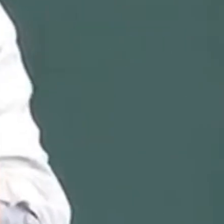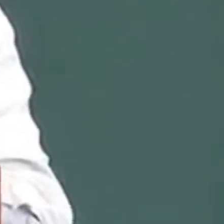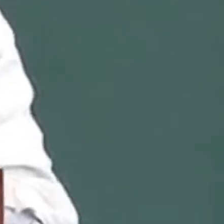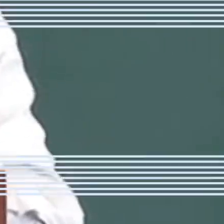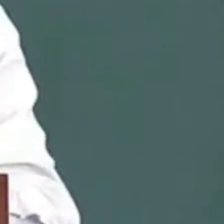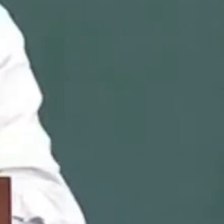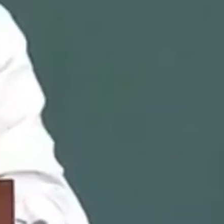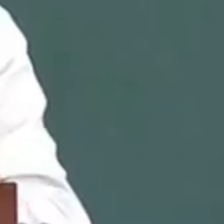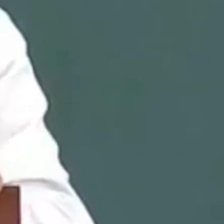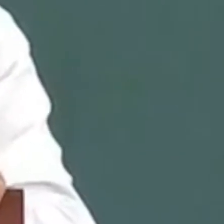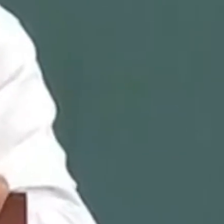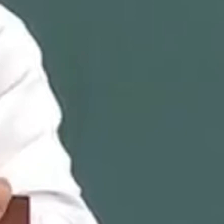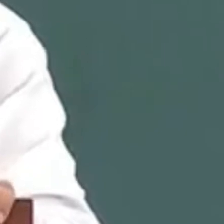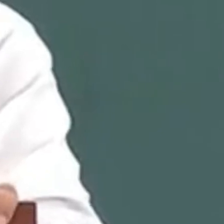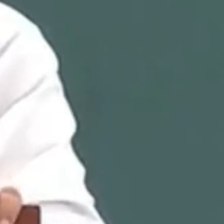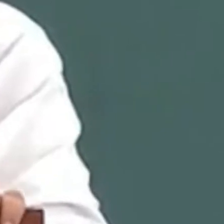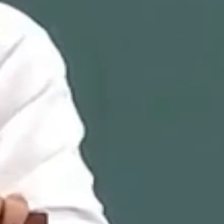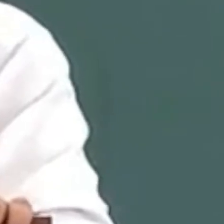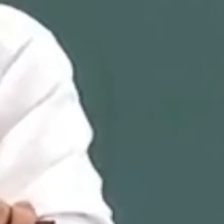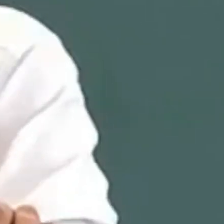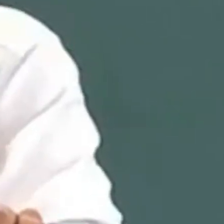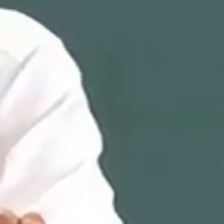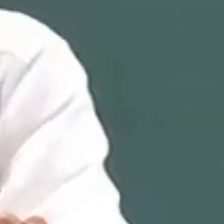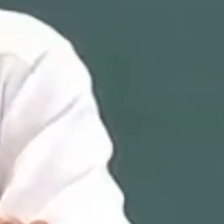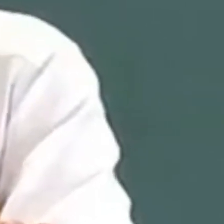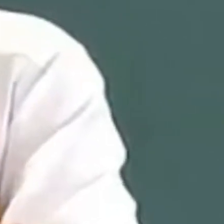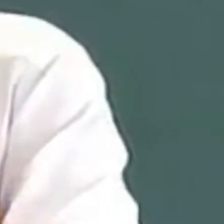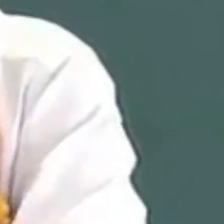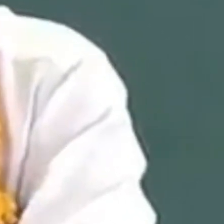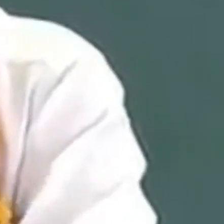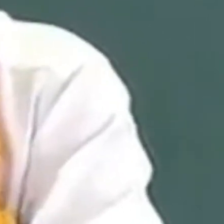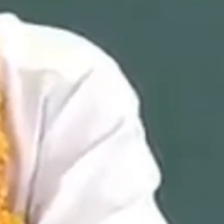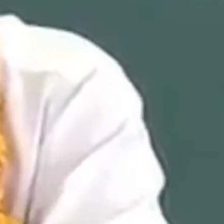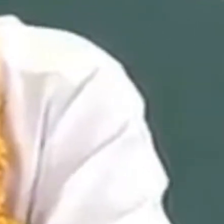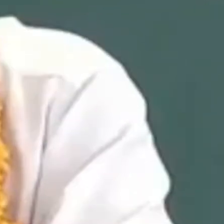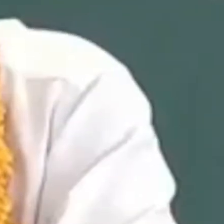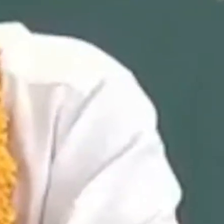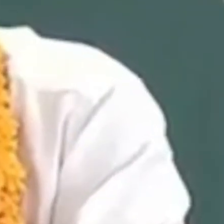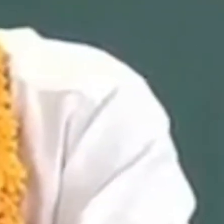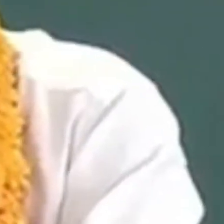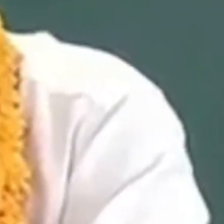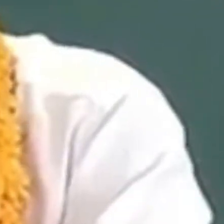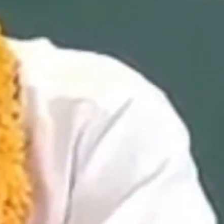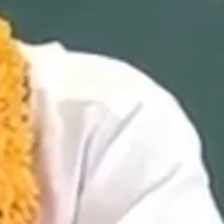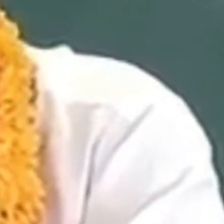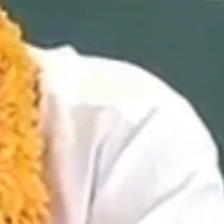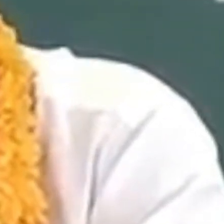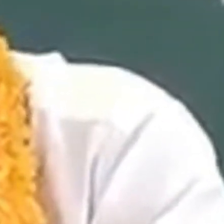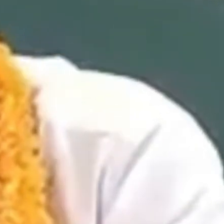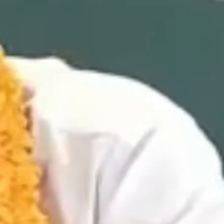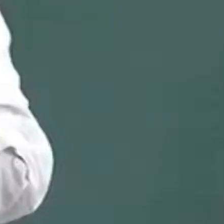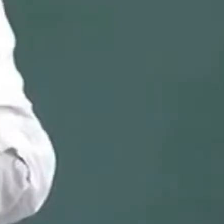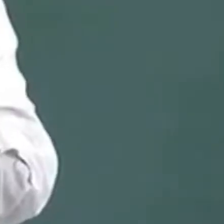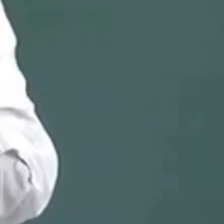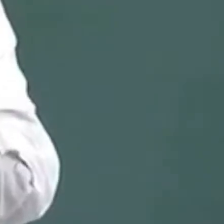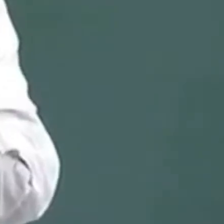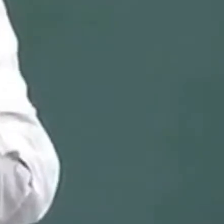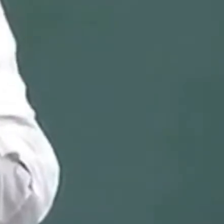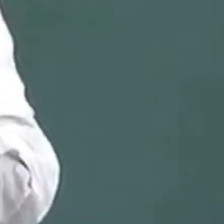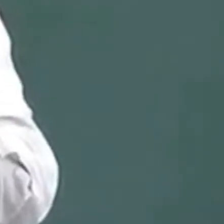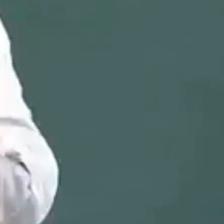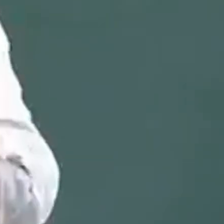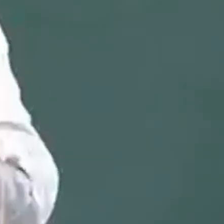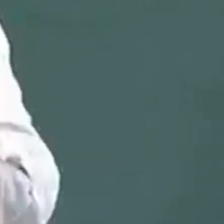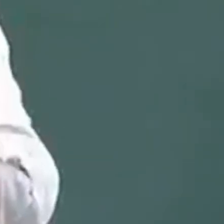Se va a desterrar la corrupción del país y se va a desterrar la corrupción y la impunidad. Me